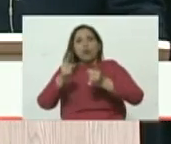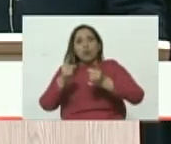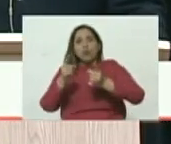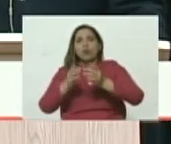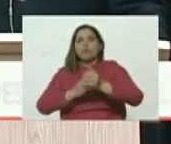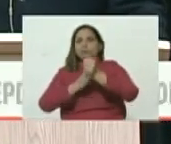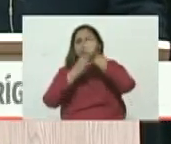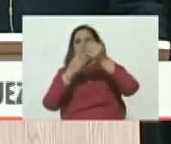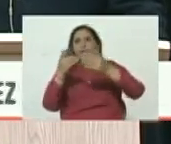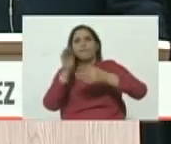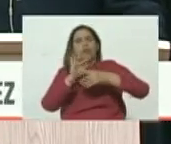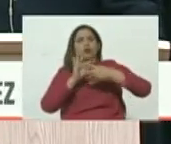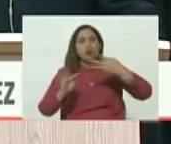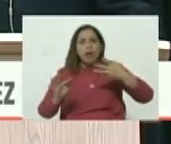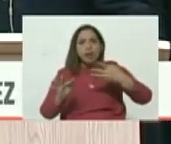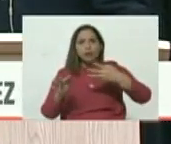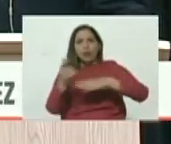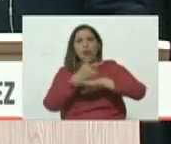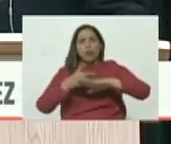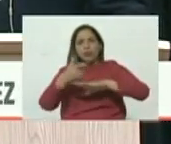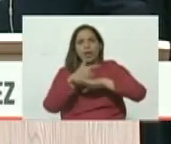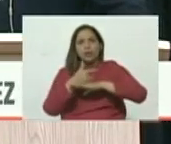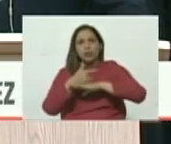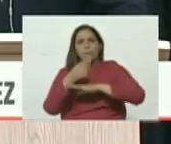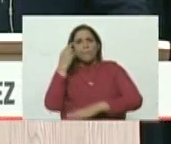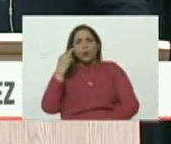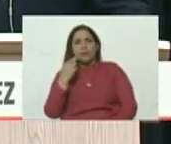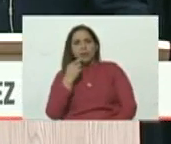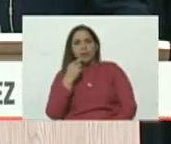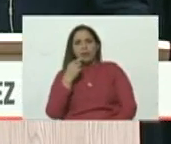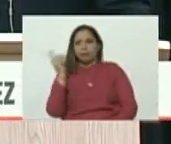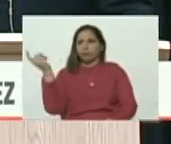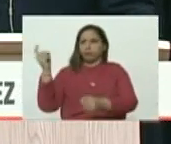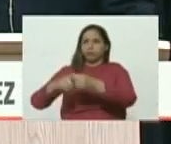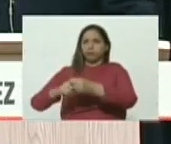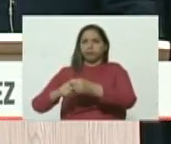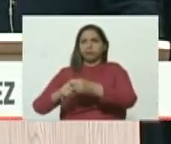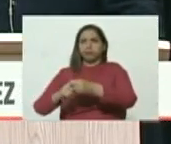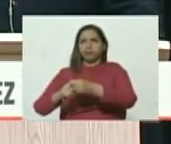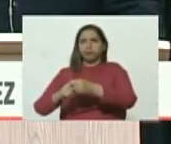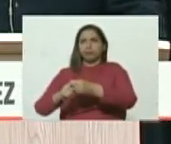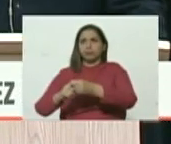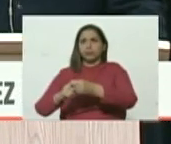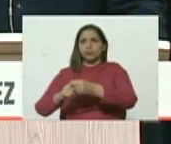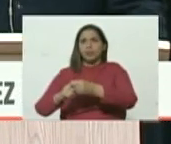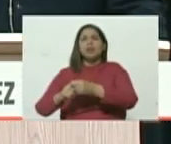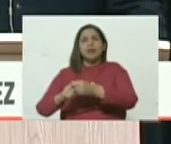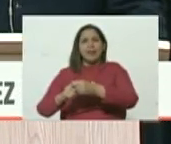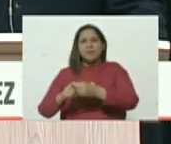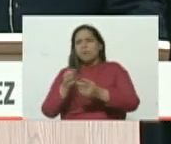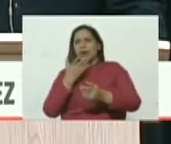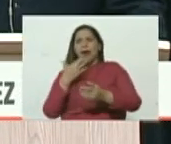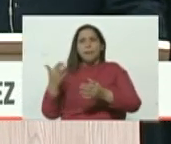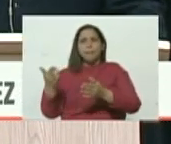funcionario del gobierno bolivariano estuviera involucrado en el acto de comerse una luz en un semáforo en Bogotá.